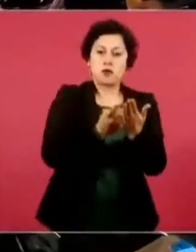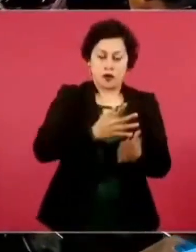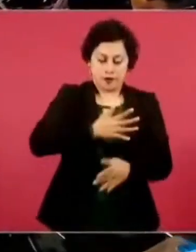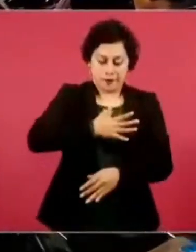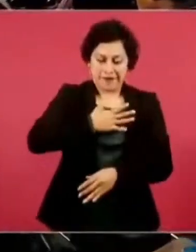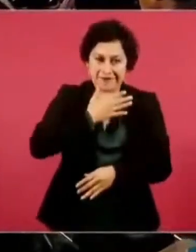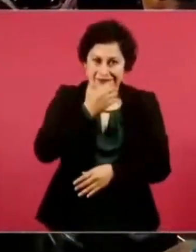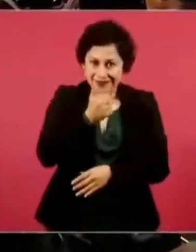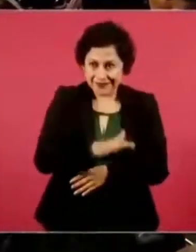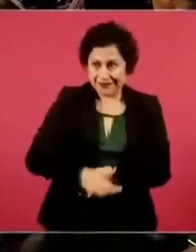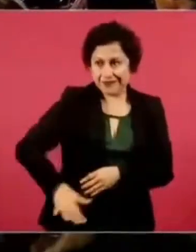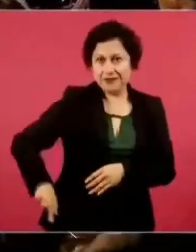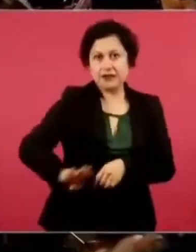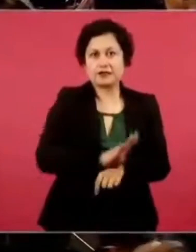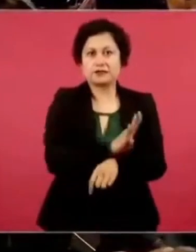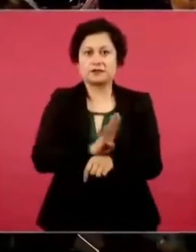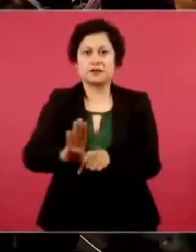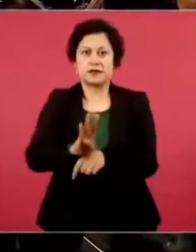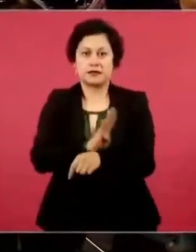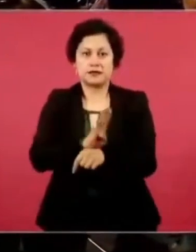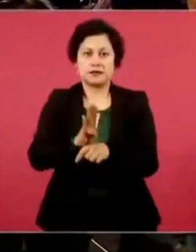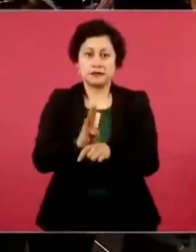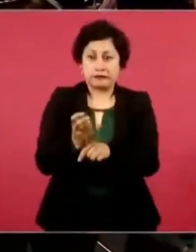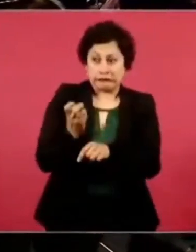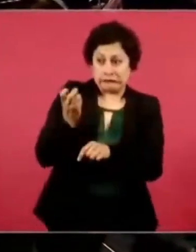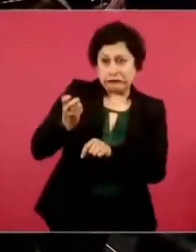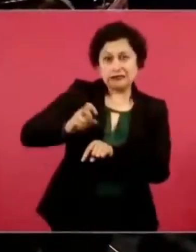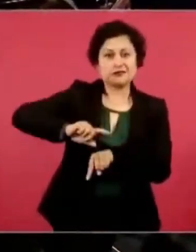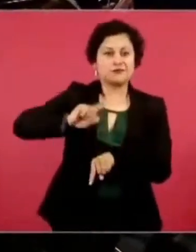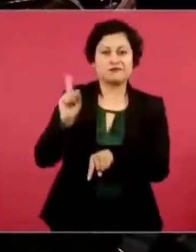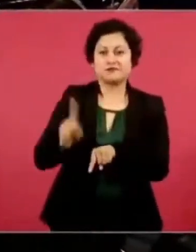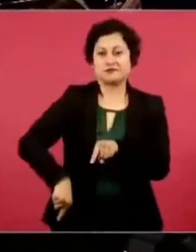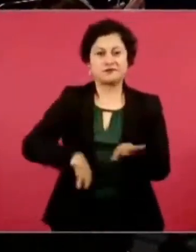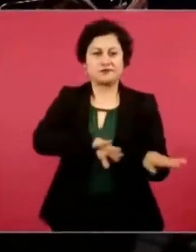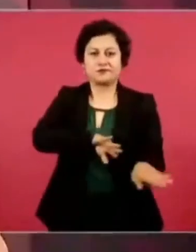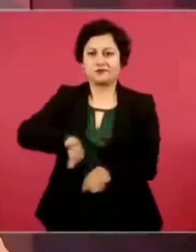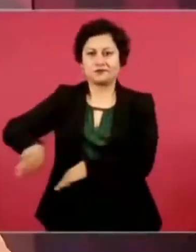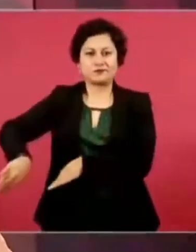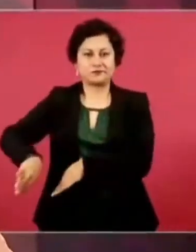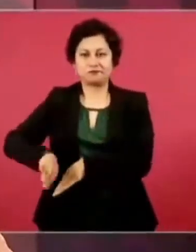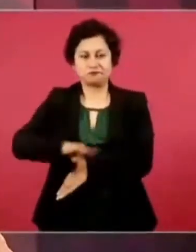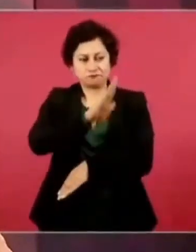todo se entrega de manera directa a las personas,